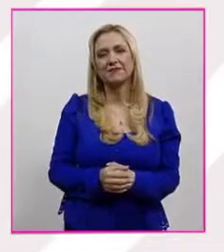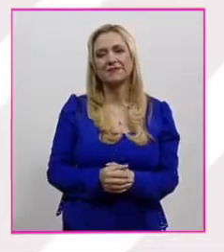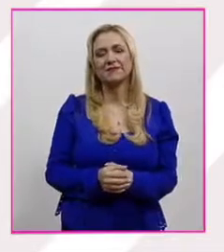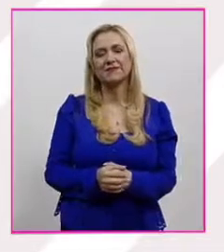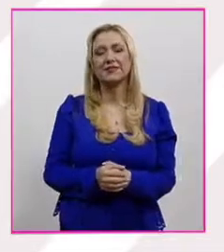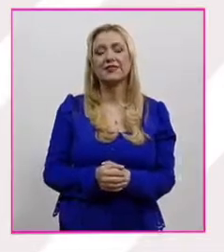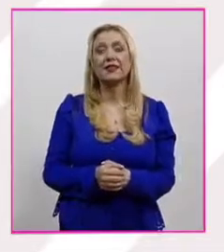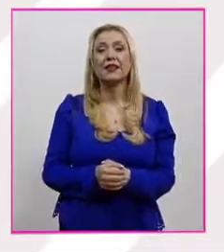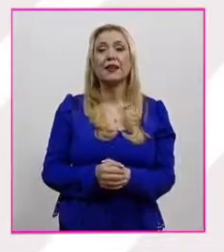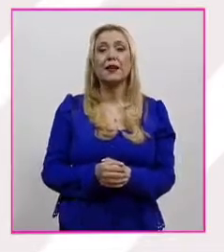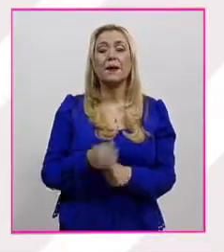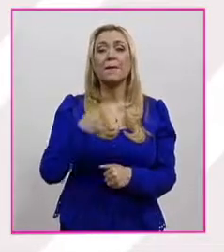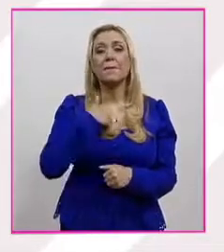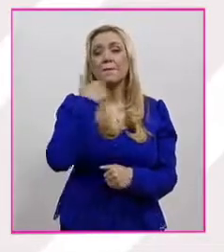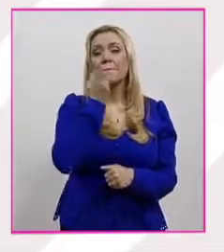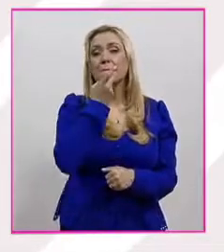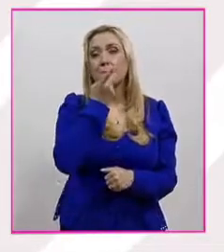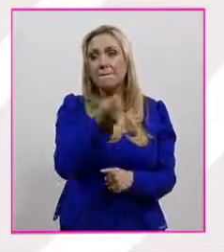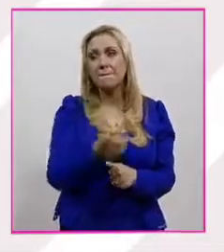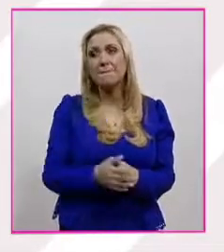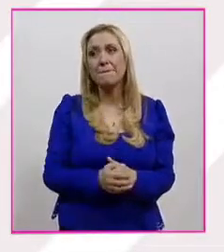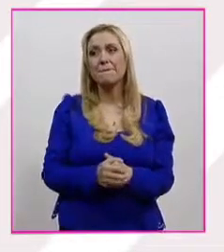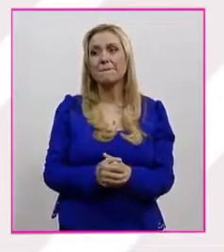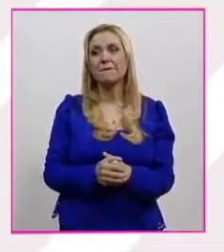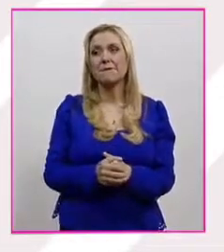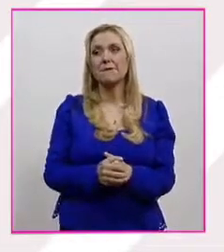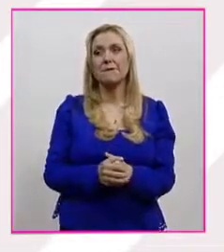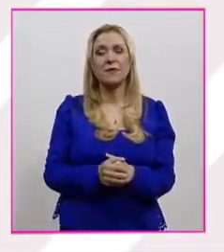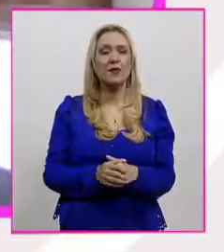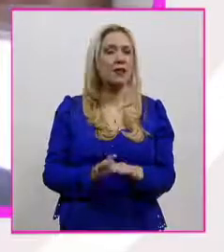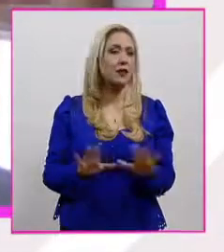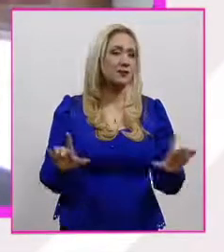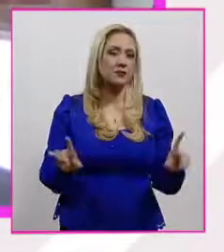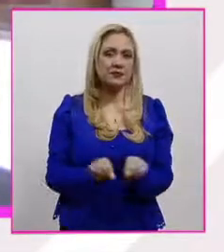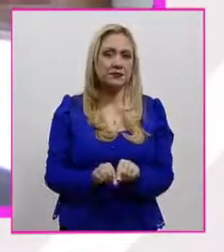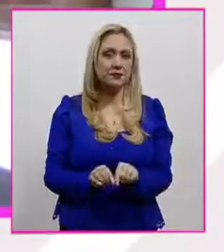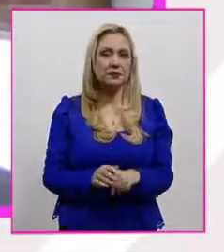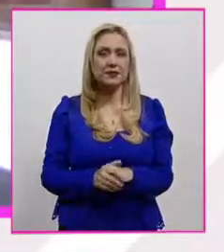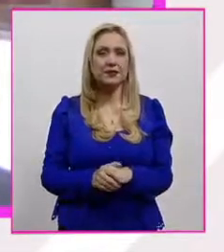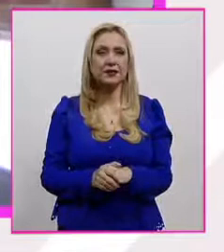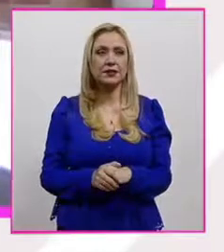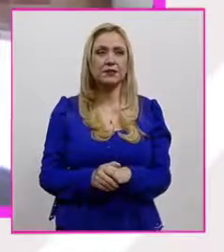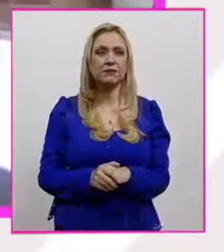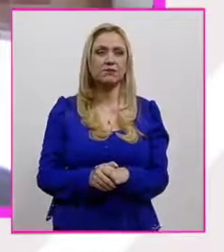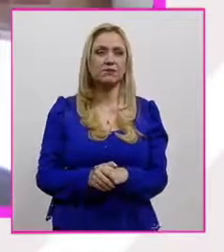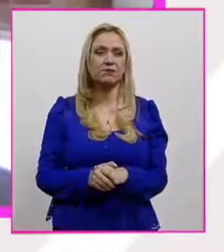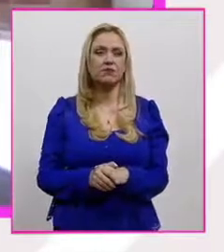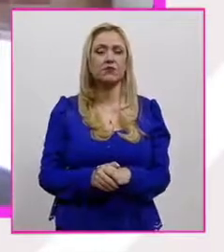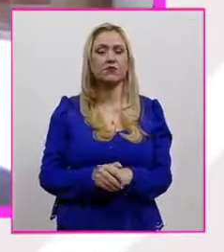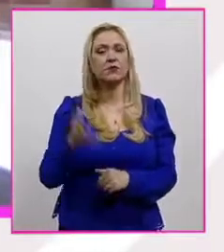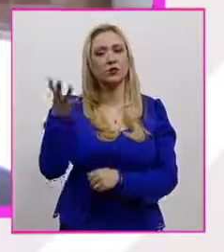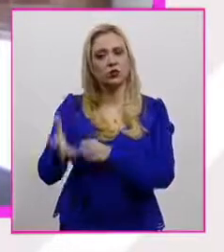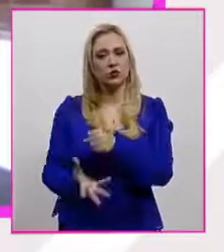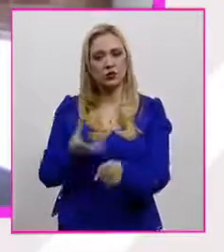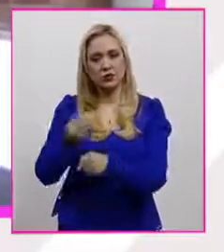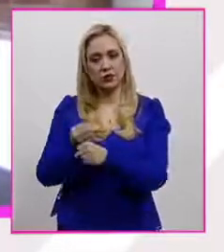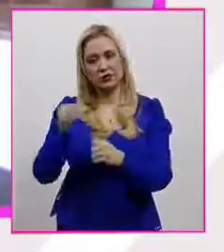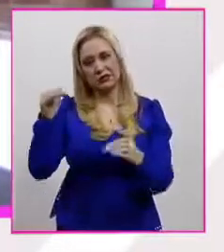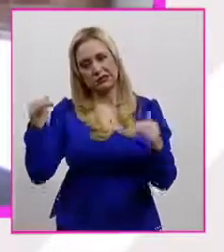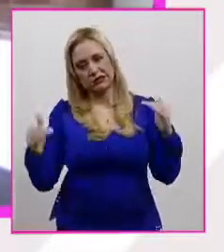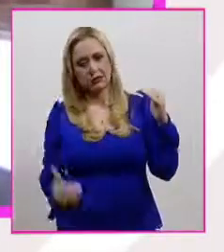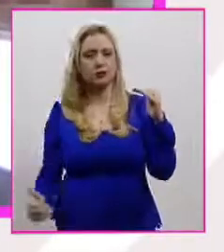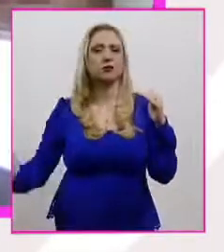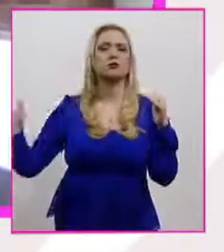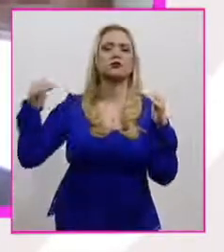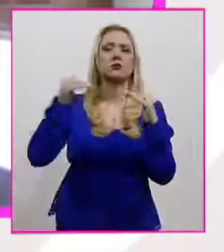Bueno, yo lo que quisiera decir es, en términos muy breves, resolver la desigualdad de oportunidades